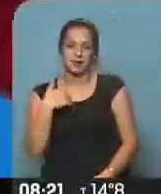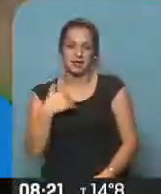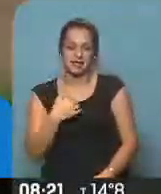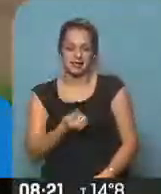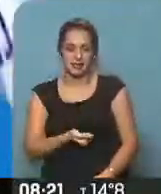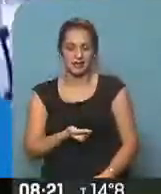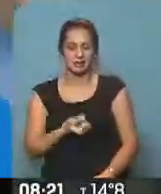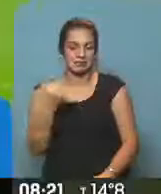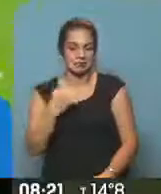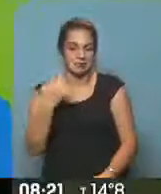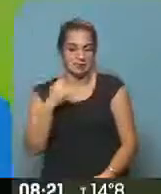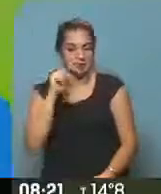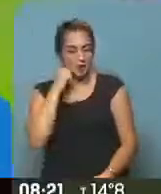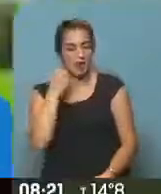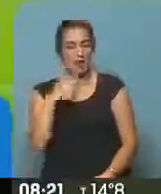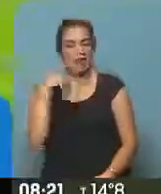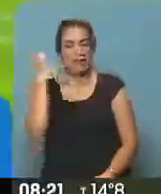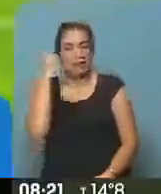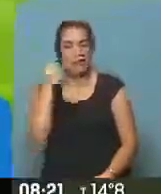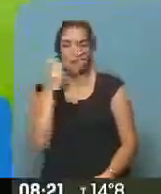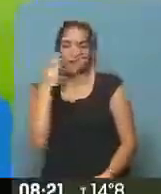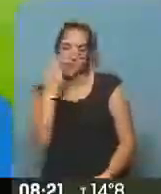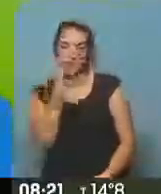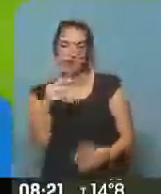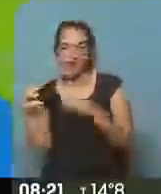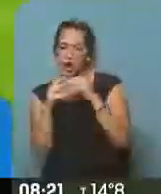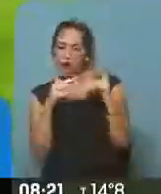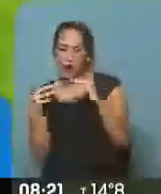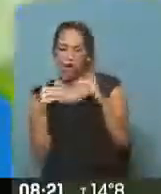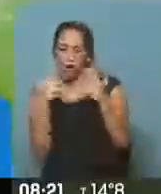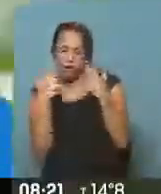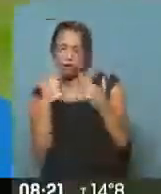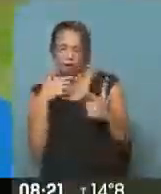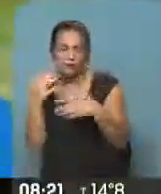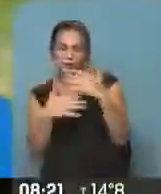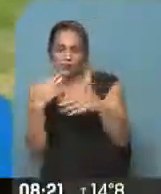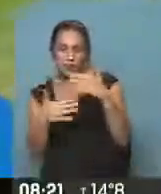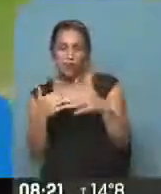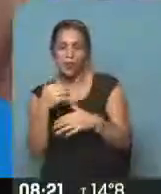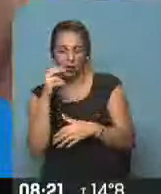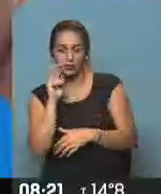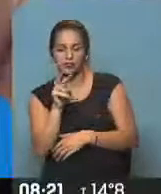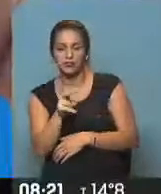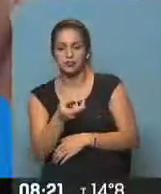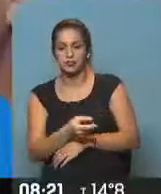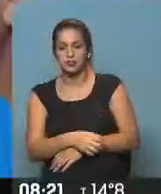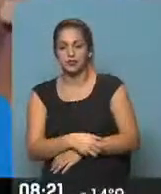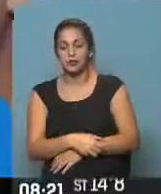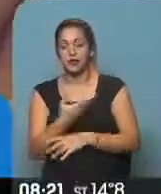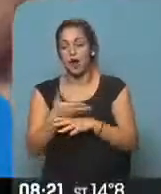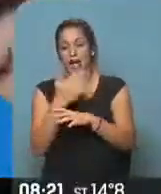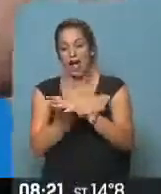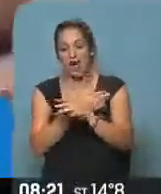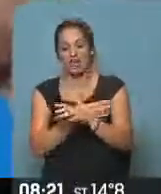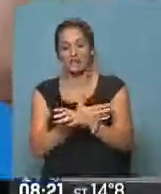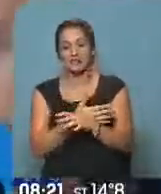con una anécdota, pero con lo importante de ver a futbolistas en acción, que como se ha dicho en las últimas horas, y